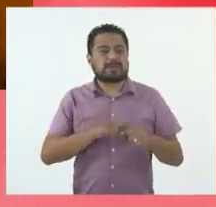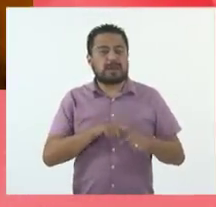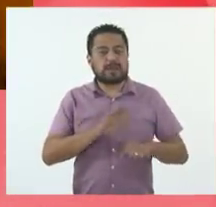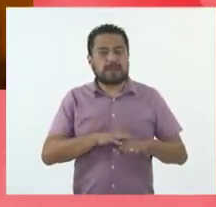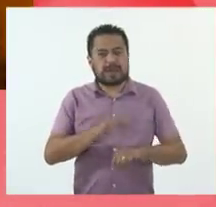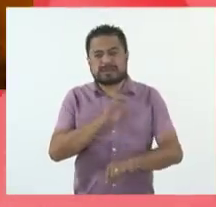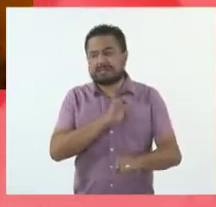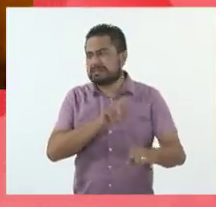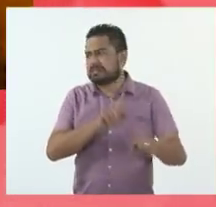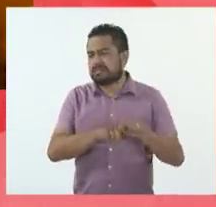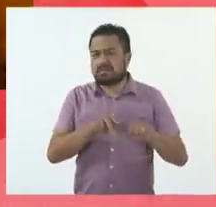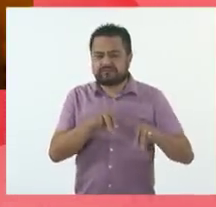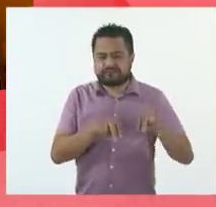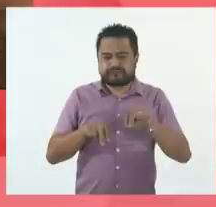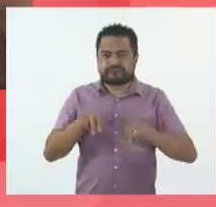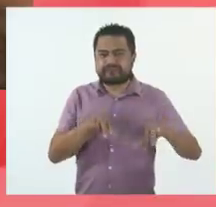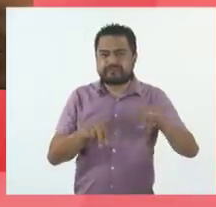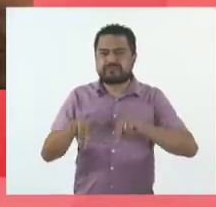muy especiales.